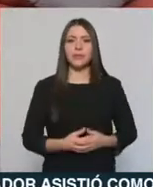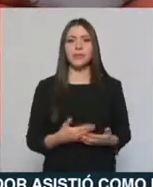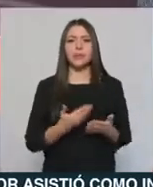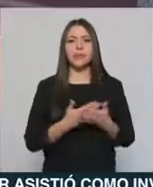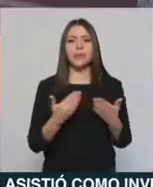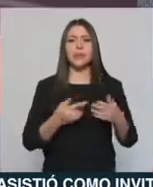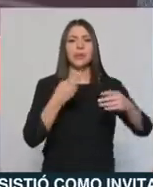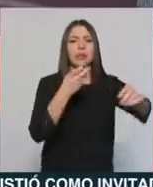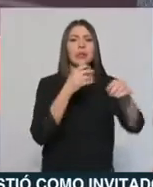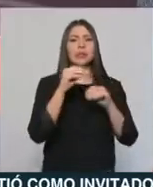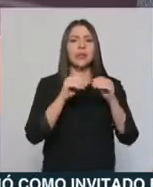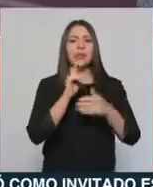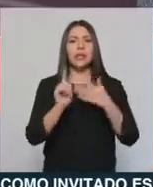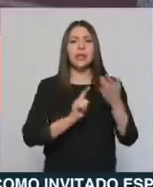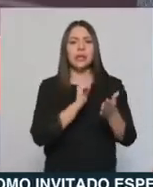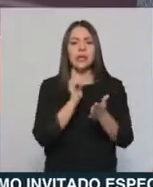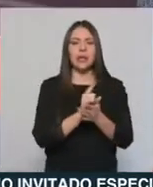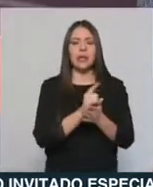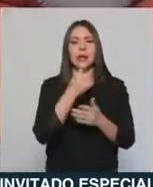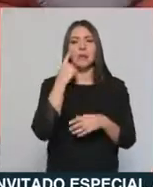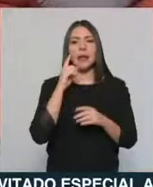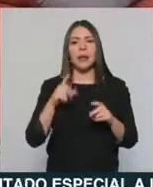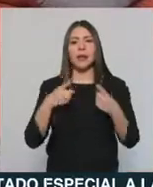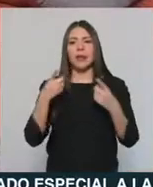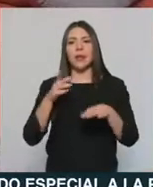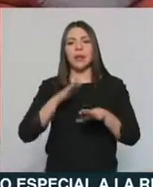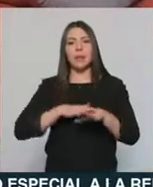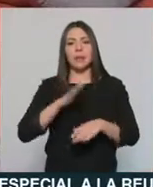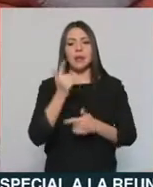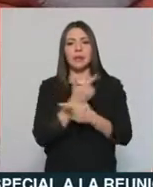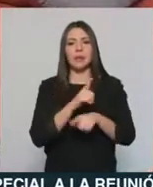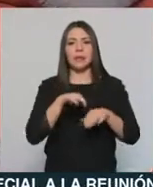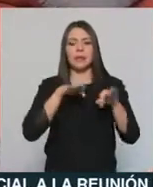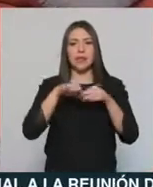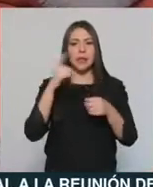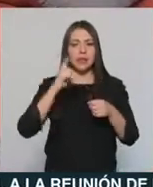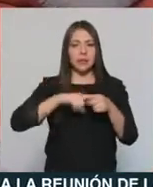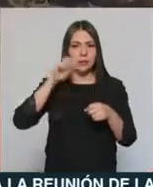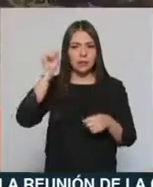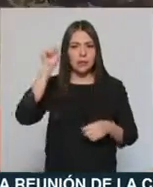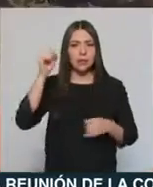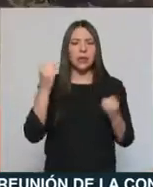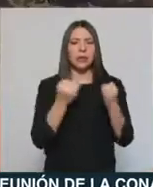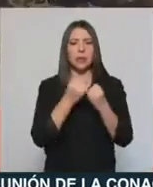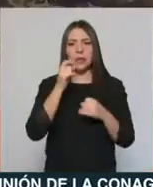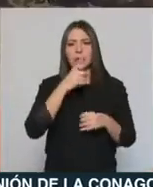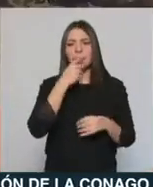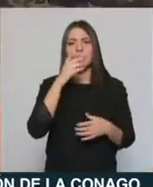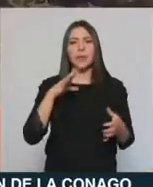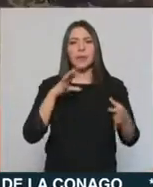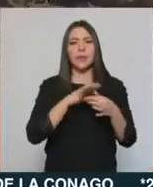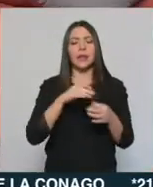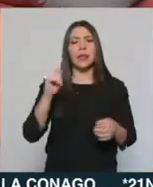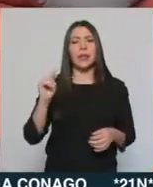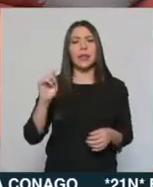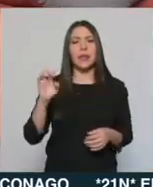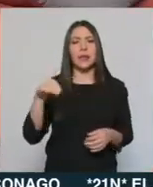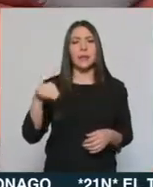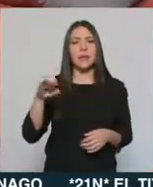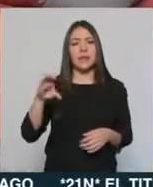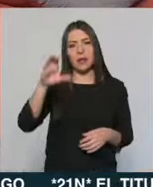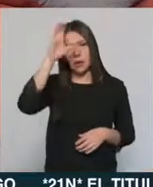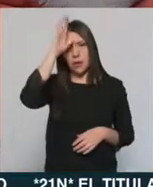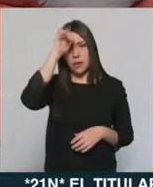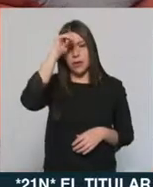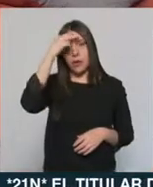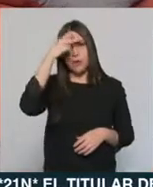algunos la califican la que da mayor libertad a los trabajos sindicalizados, la relacionan también con el tratado TEMEC, con temas pendientes.